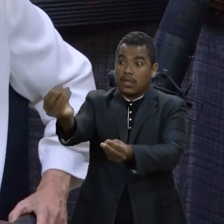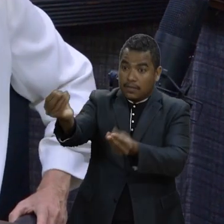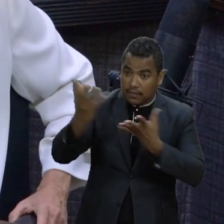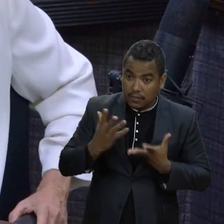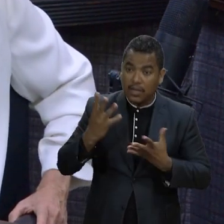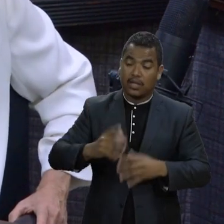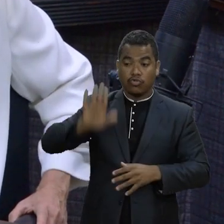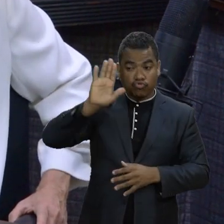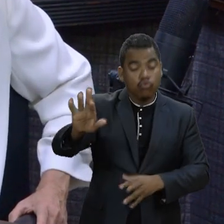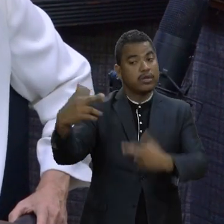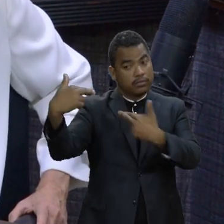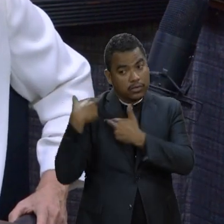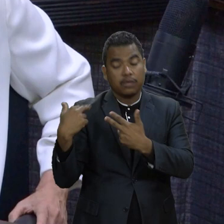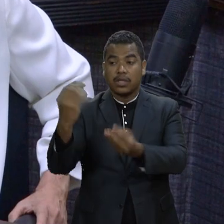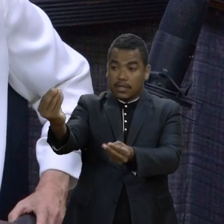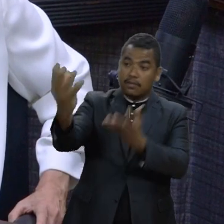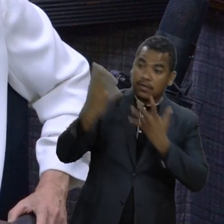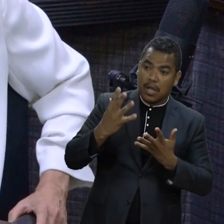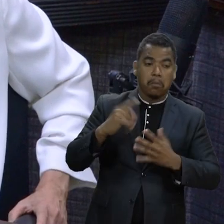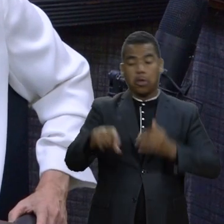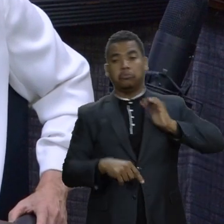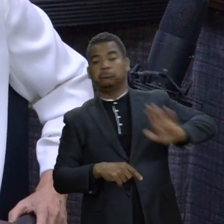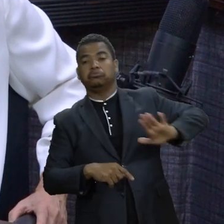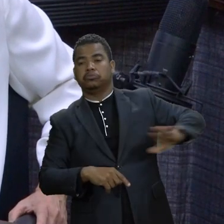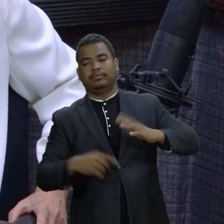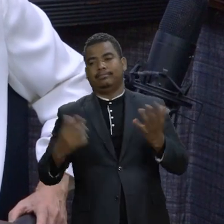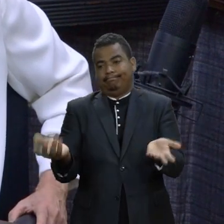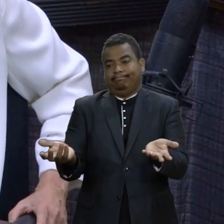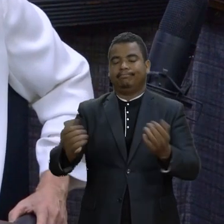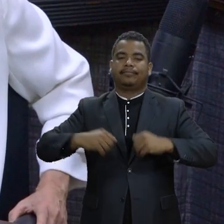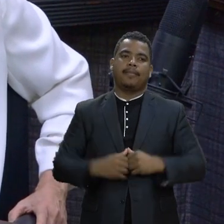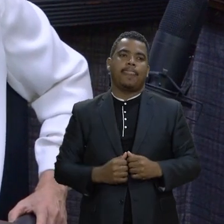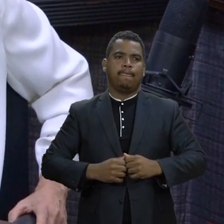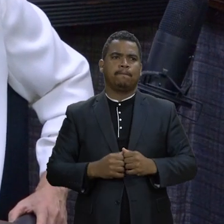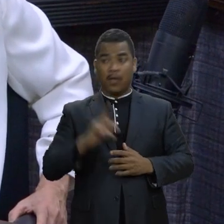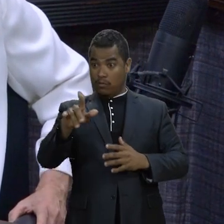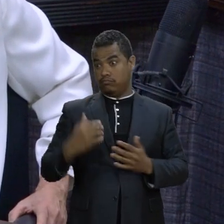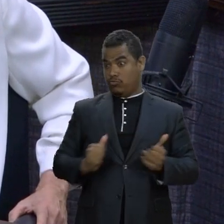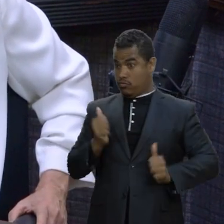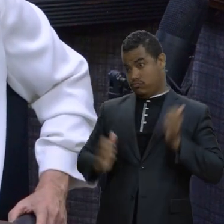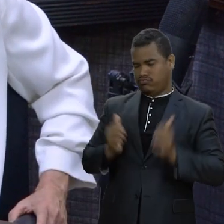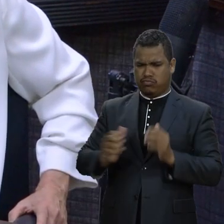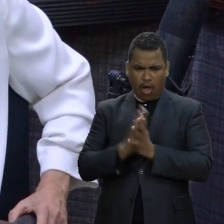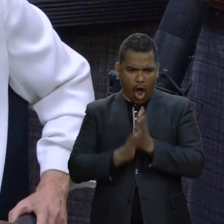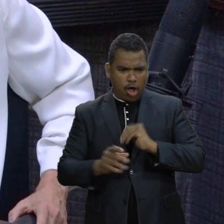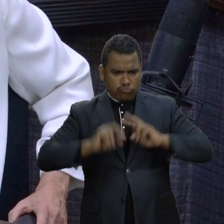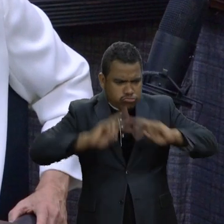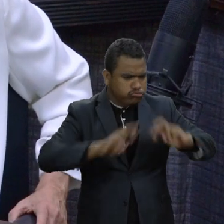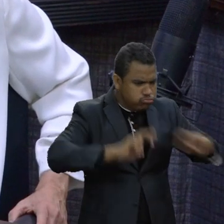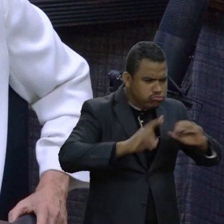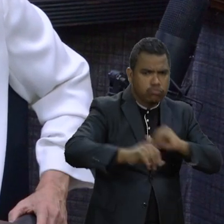Dios mío. Le dan ganas hasta de llorar a veces. Se toca muy de cerca. Sí, claro, porque es que son desgracias tras desgracias, tú sabes.